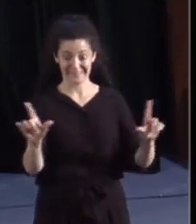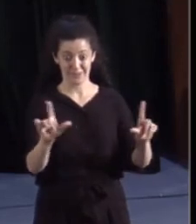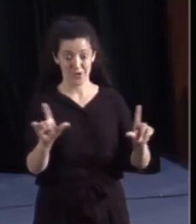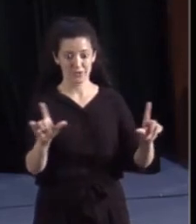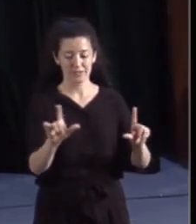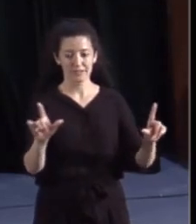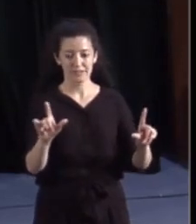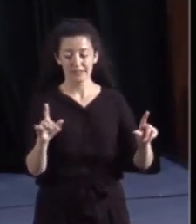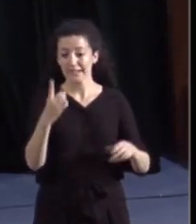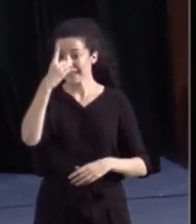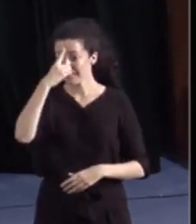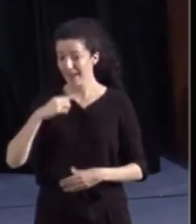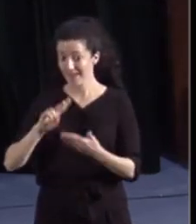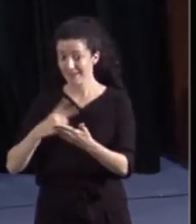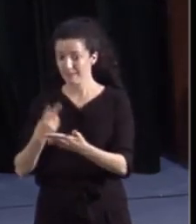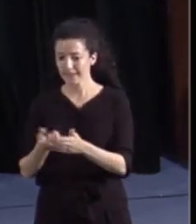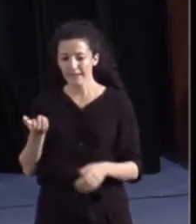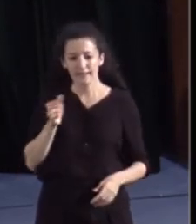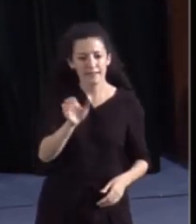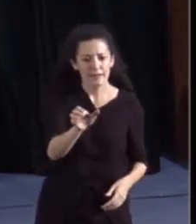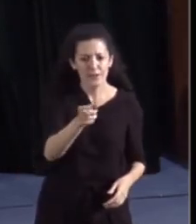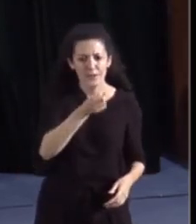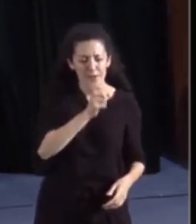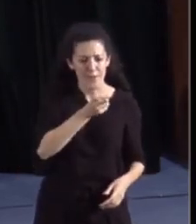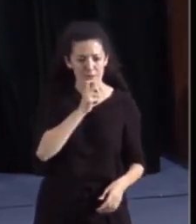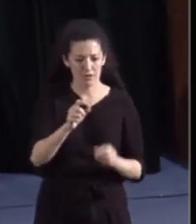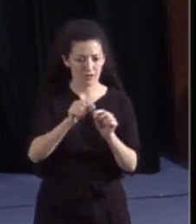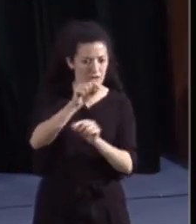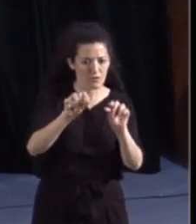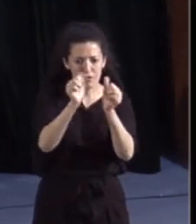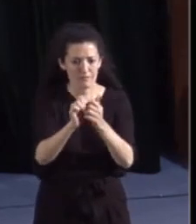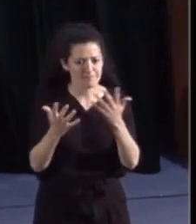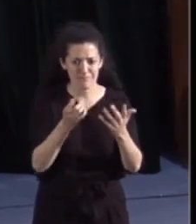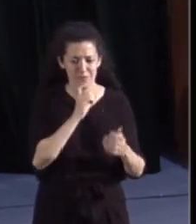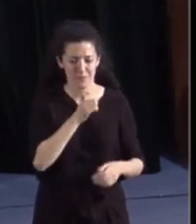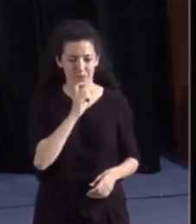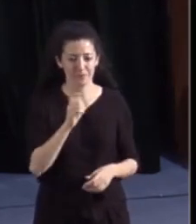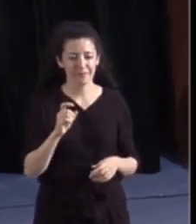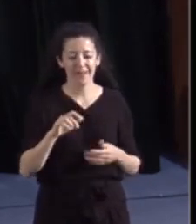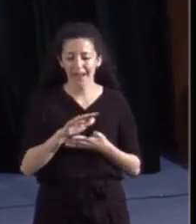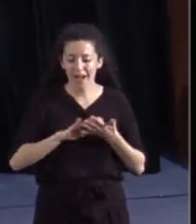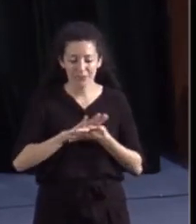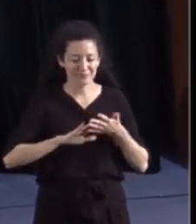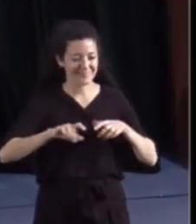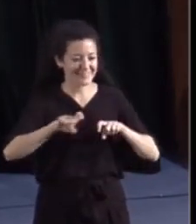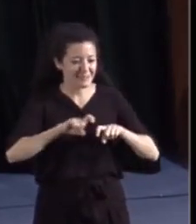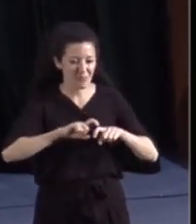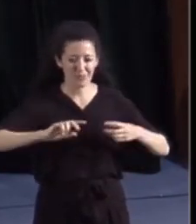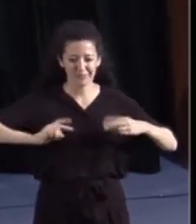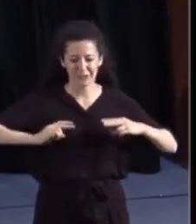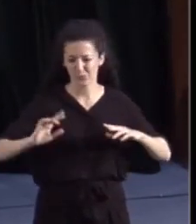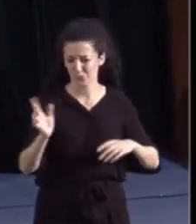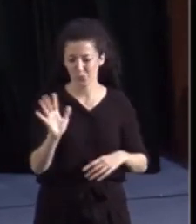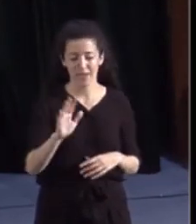intérprete en televisión. No tanto desde el punto de vista del tipo de interpretación, sino de aquellos aspectos